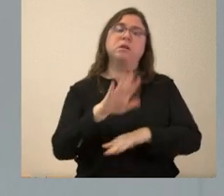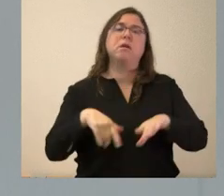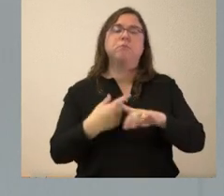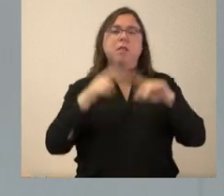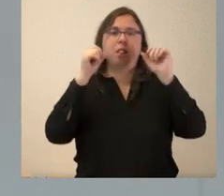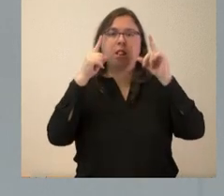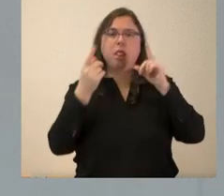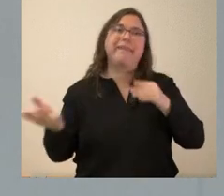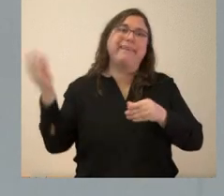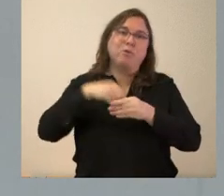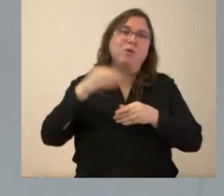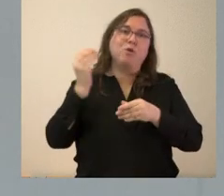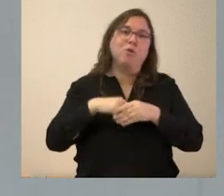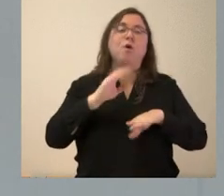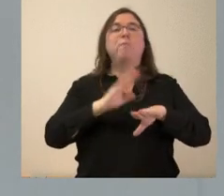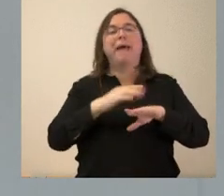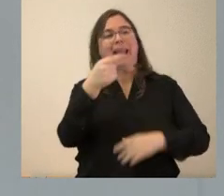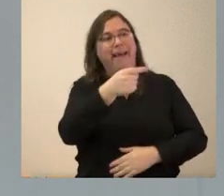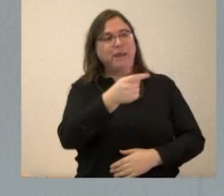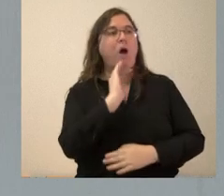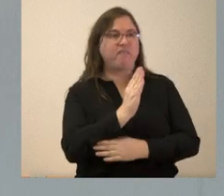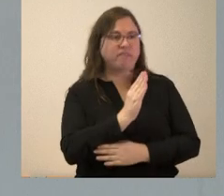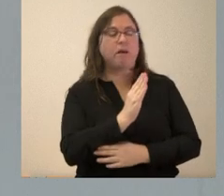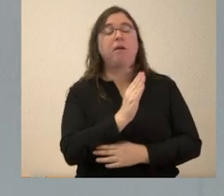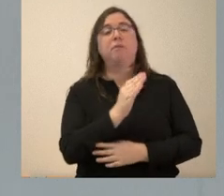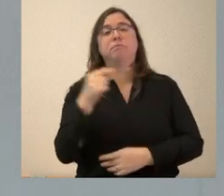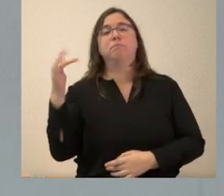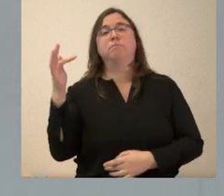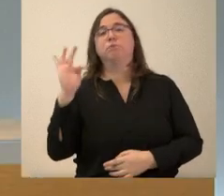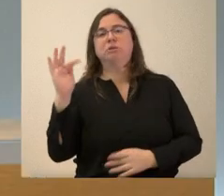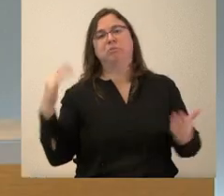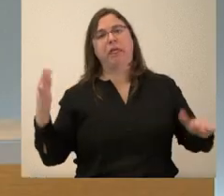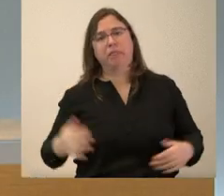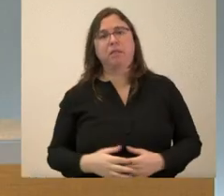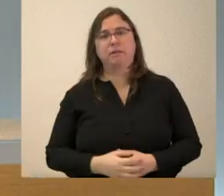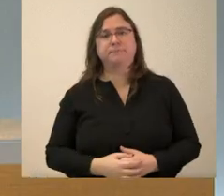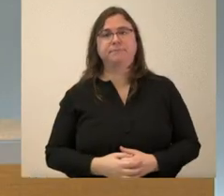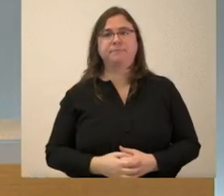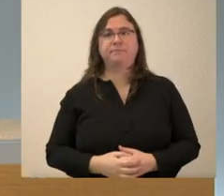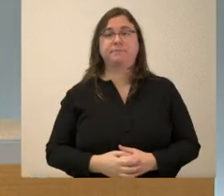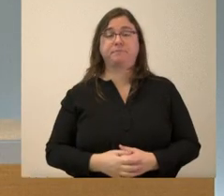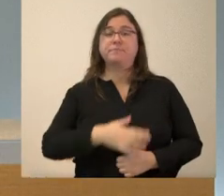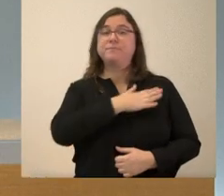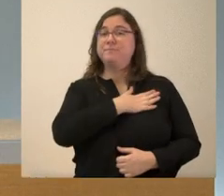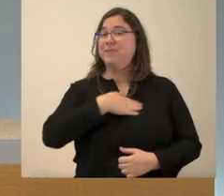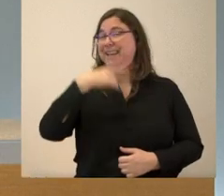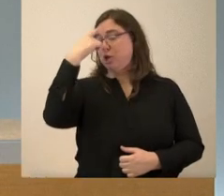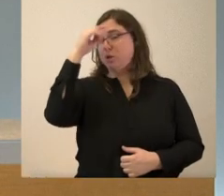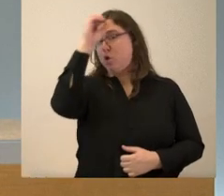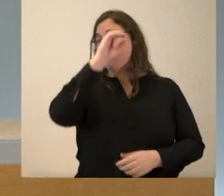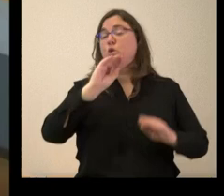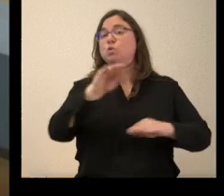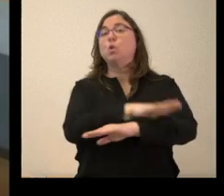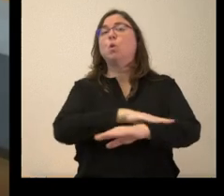siempre incluidos en las medidas negativas que toma el gobierno a mí me gustaría conocer una valoración del gobierno